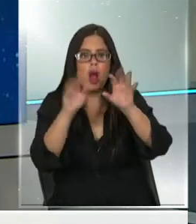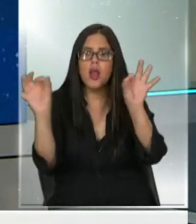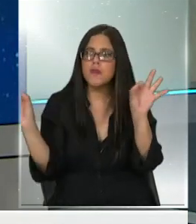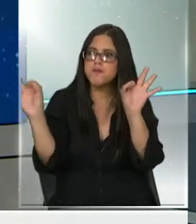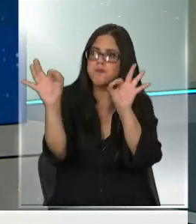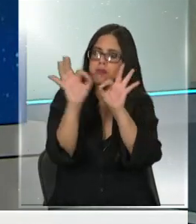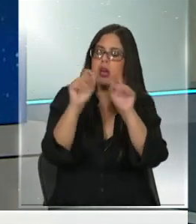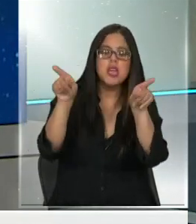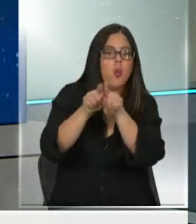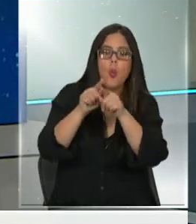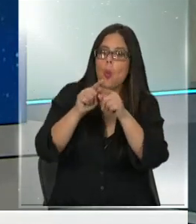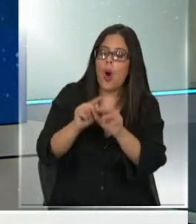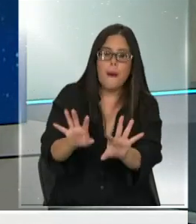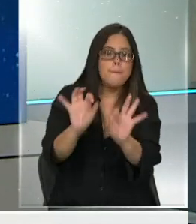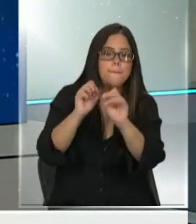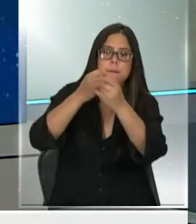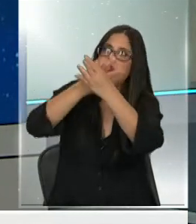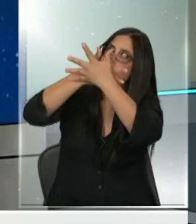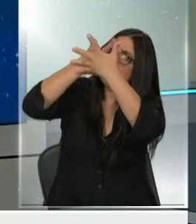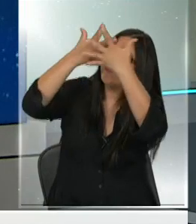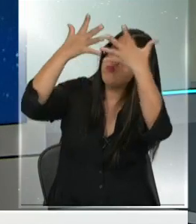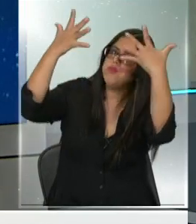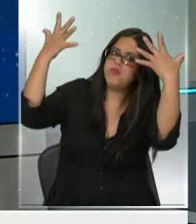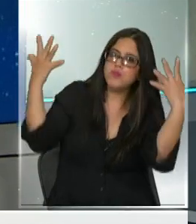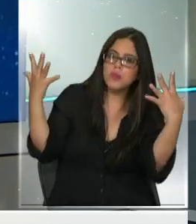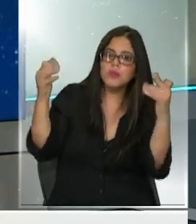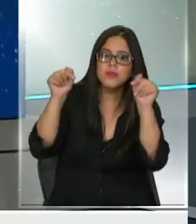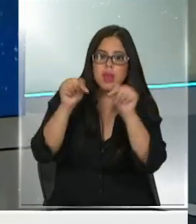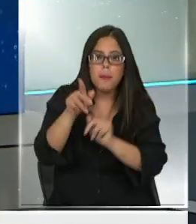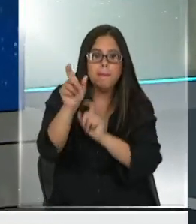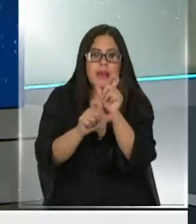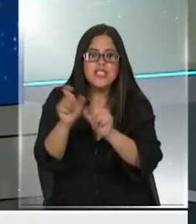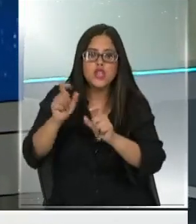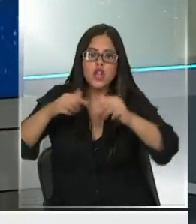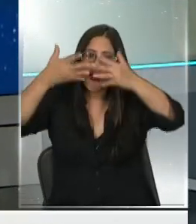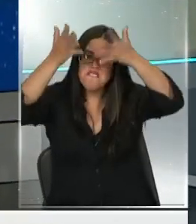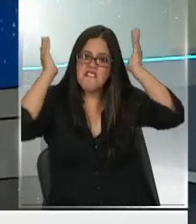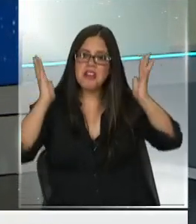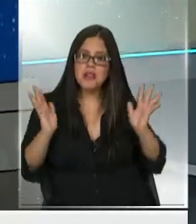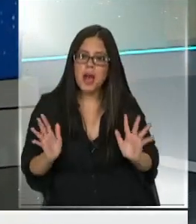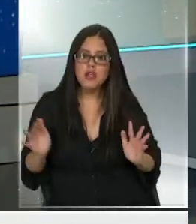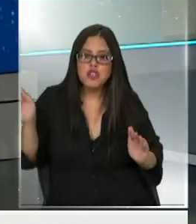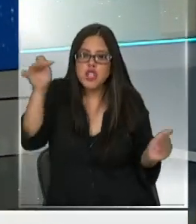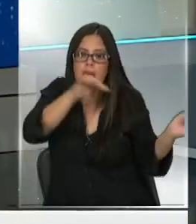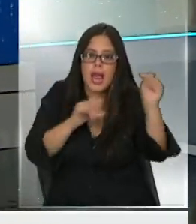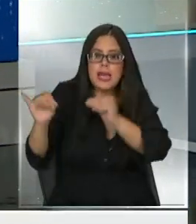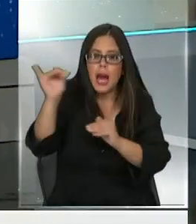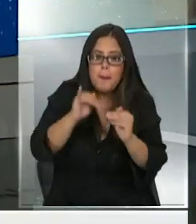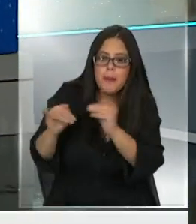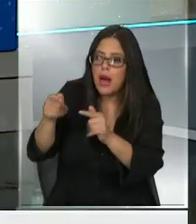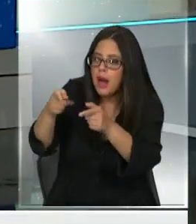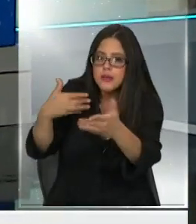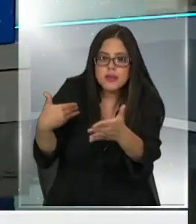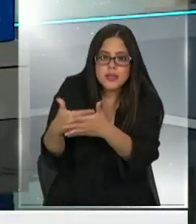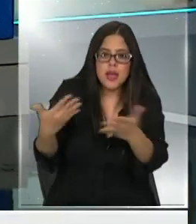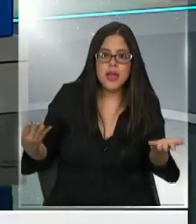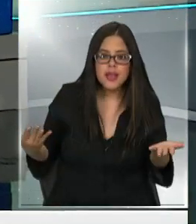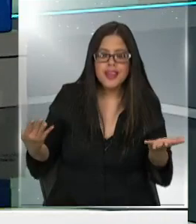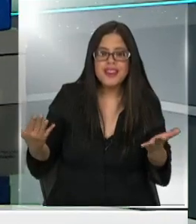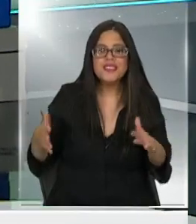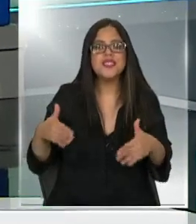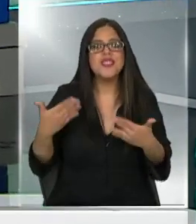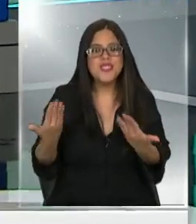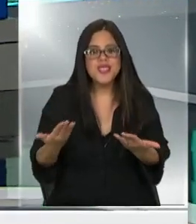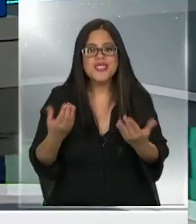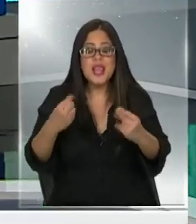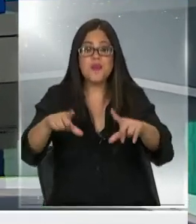clima privilegiado. Aquí en las grutas, de hecho, la gente se estaba bañando en la playa. Imagínate. Literalmente. Así que las imágenes que